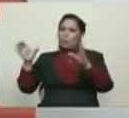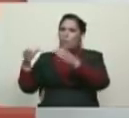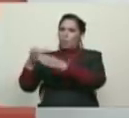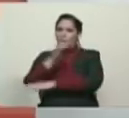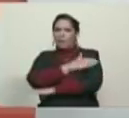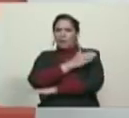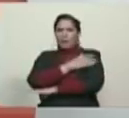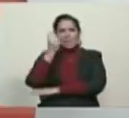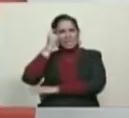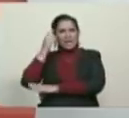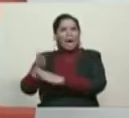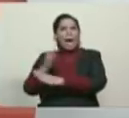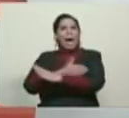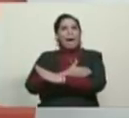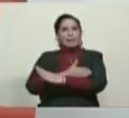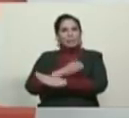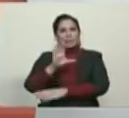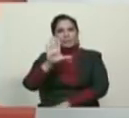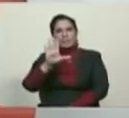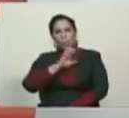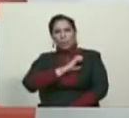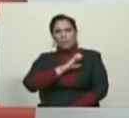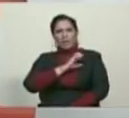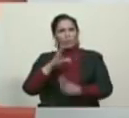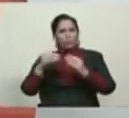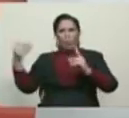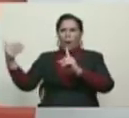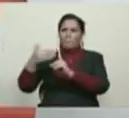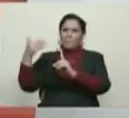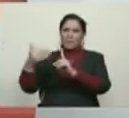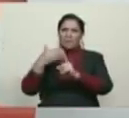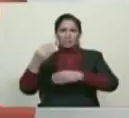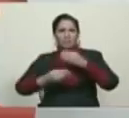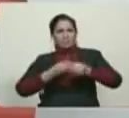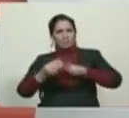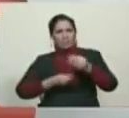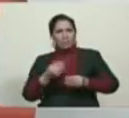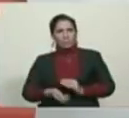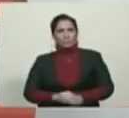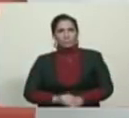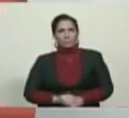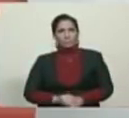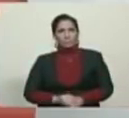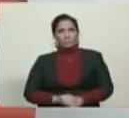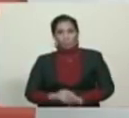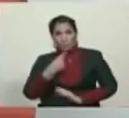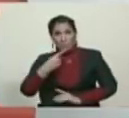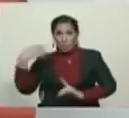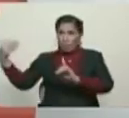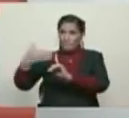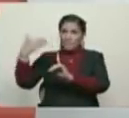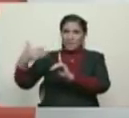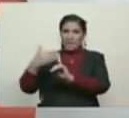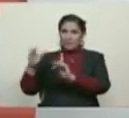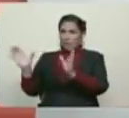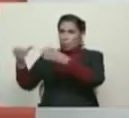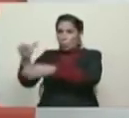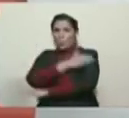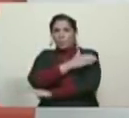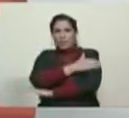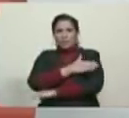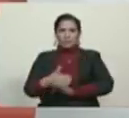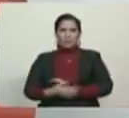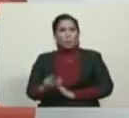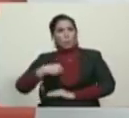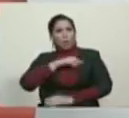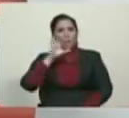5. Y todas las amenazas que le hicieron, y digo amenazas desde sectores de la derecha a